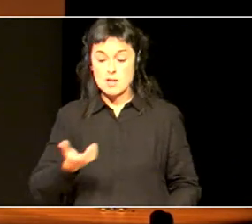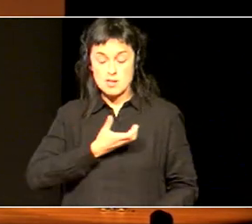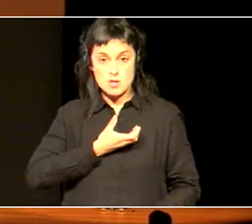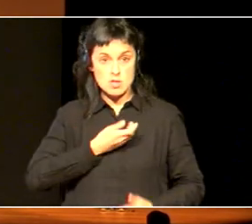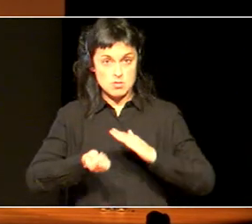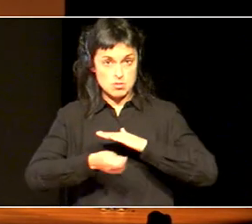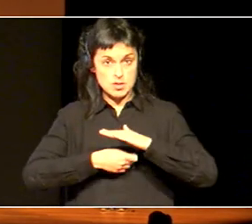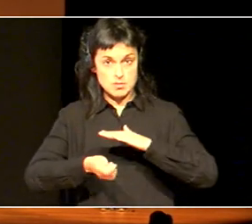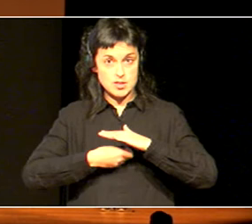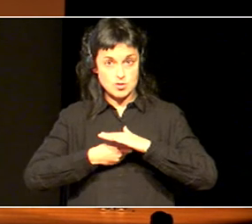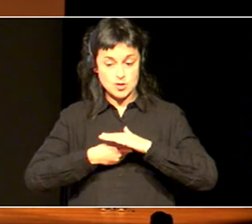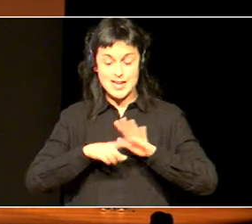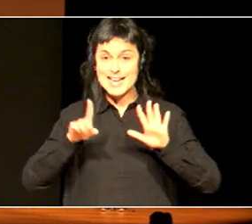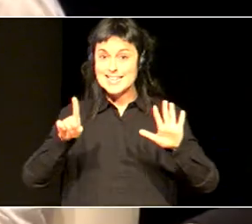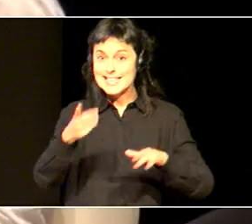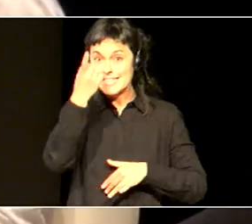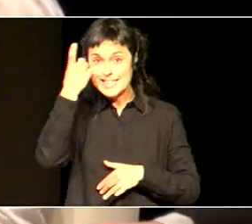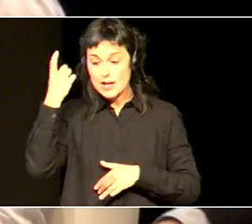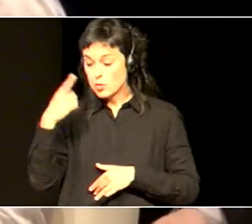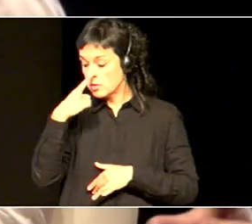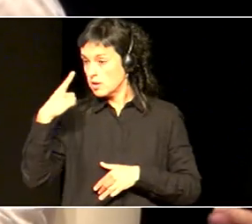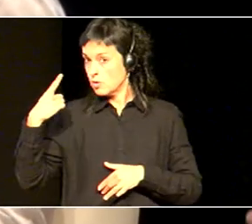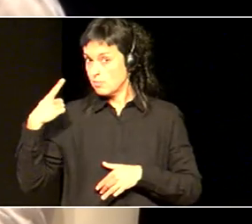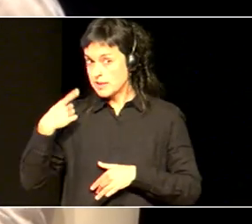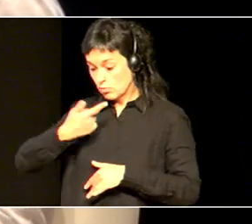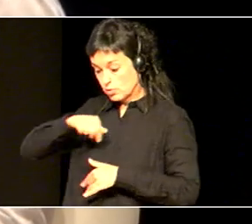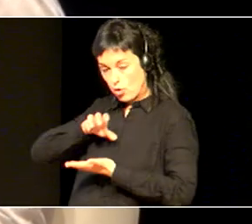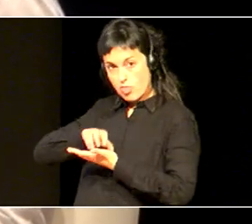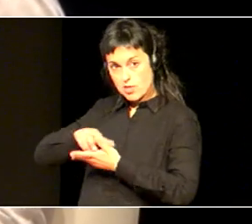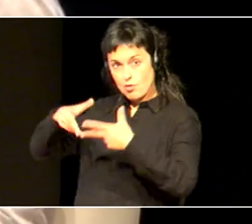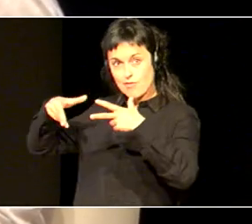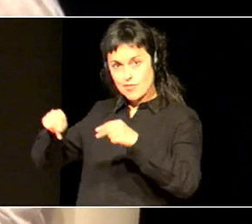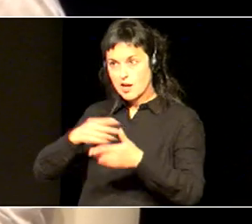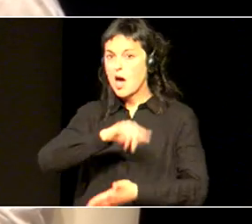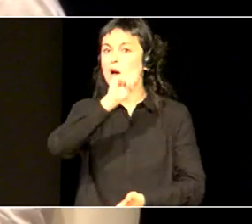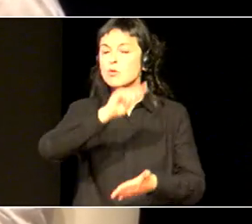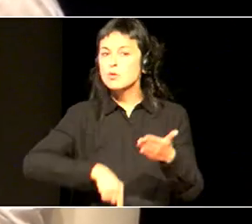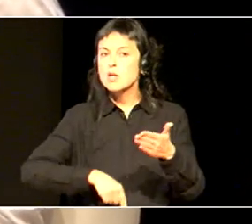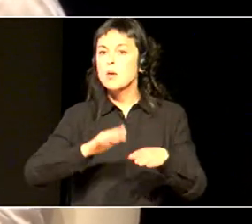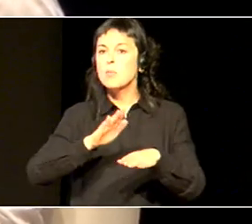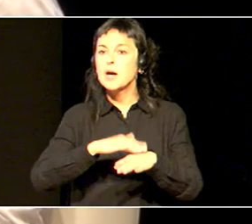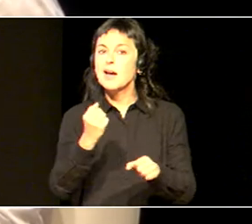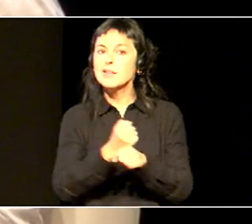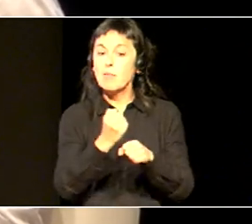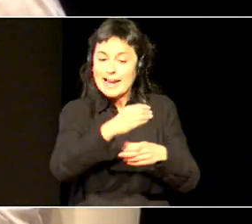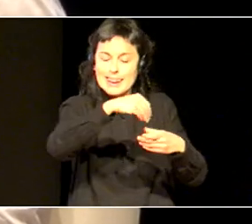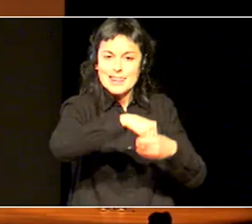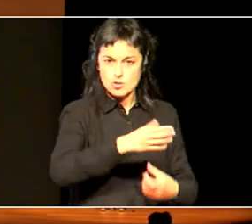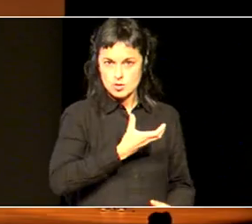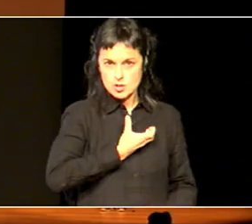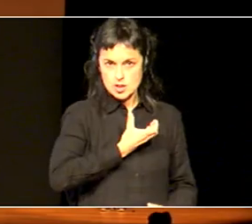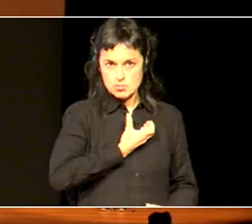Vitoria-Gasteiz ha contratado a los 6 alumnos que concluyeron el año pasado con nosotros para trabajar en el Ayuntamiento,